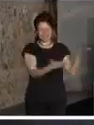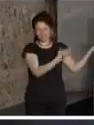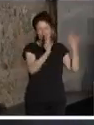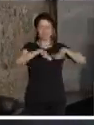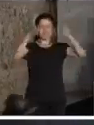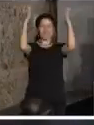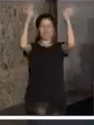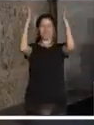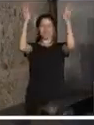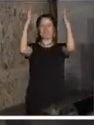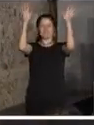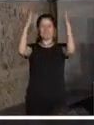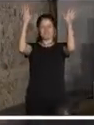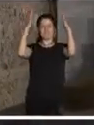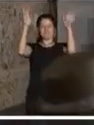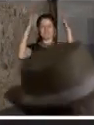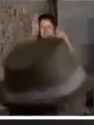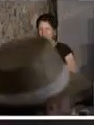Miguel